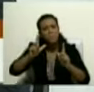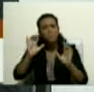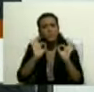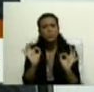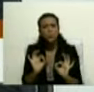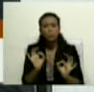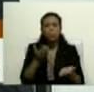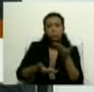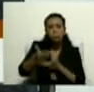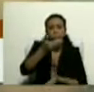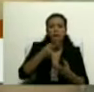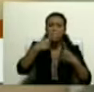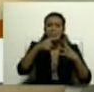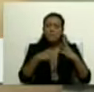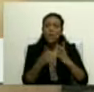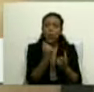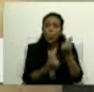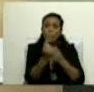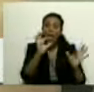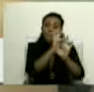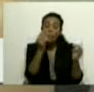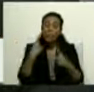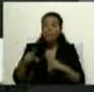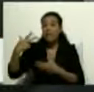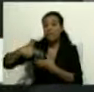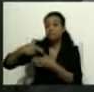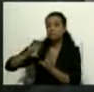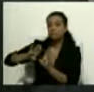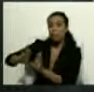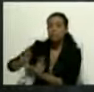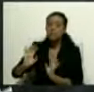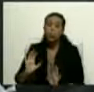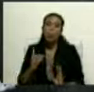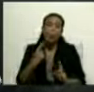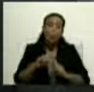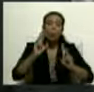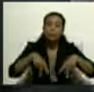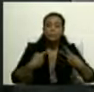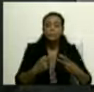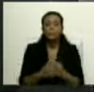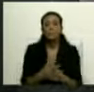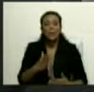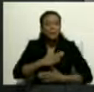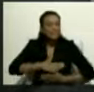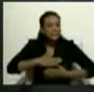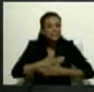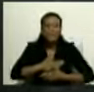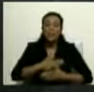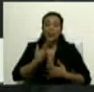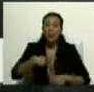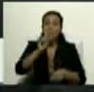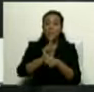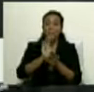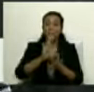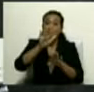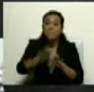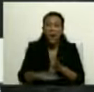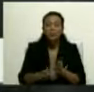con la diversificación de la economía venezolana. Estamos muy orgullosos y muy contentos de este gran primer paso que estamos